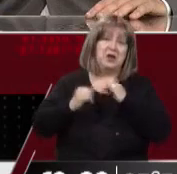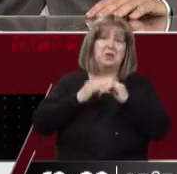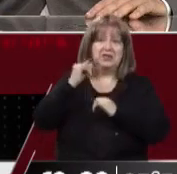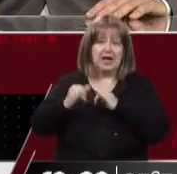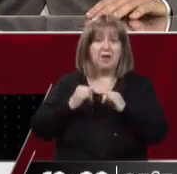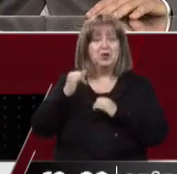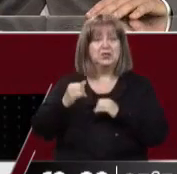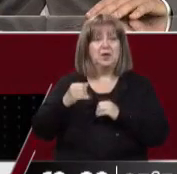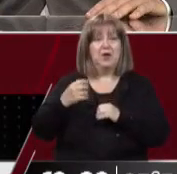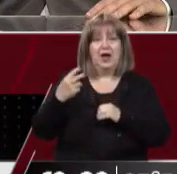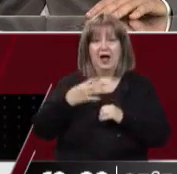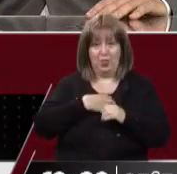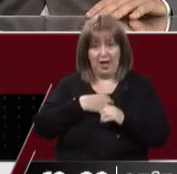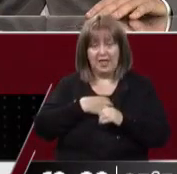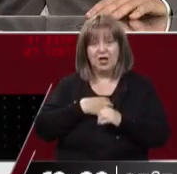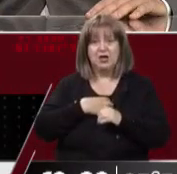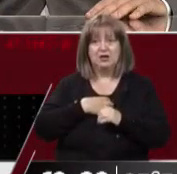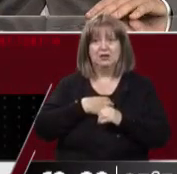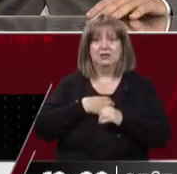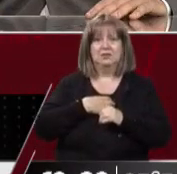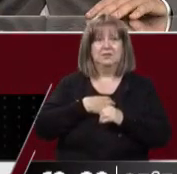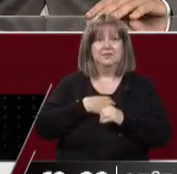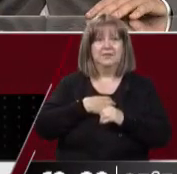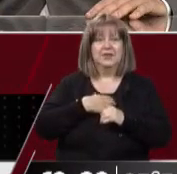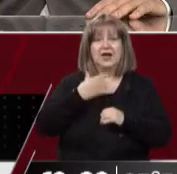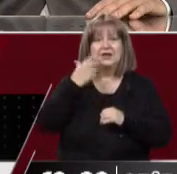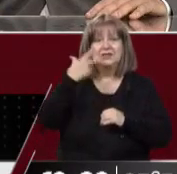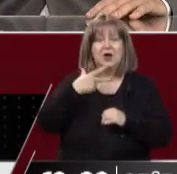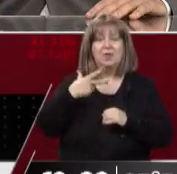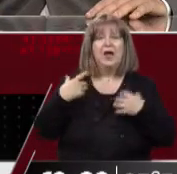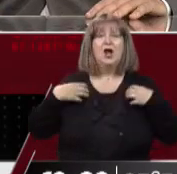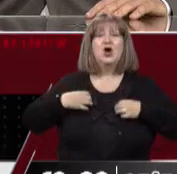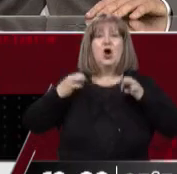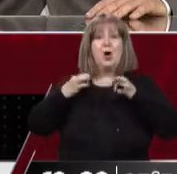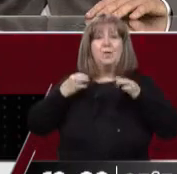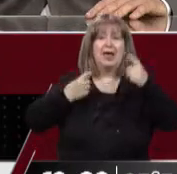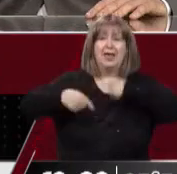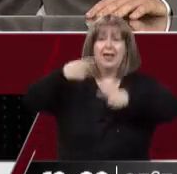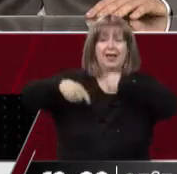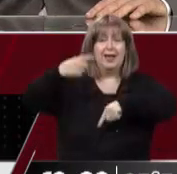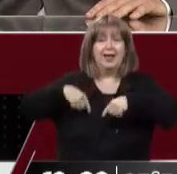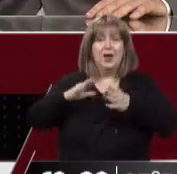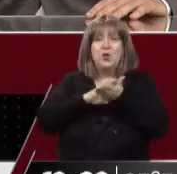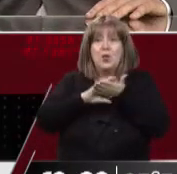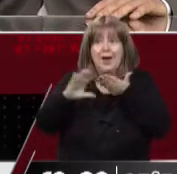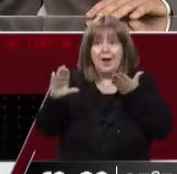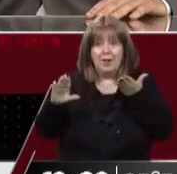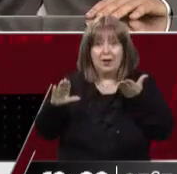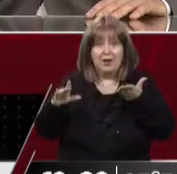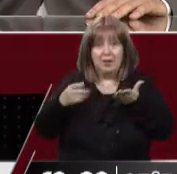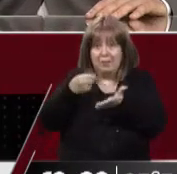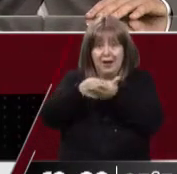que terminamos saliendo del shopping con pilcha nueva todo, no. O sea,